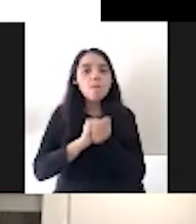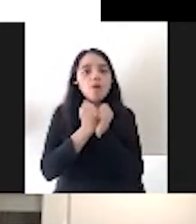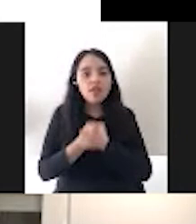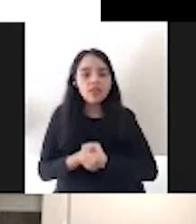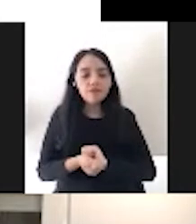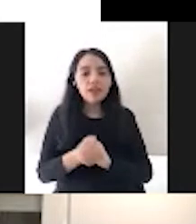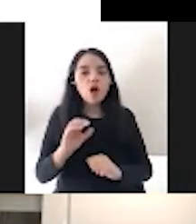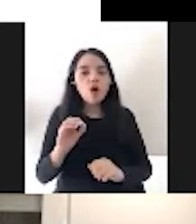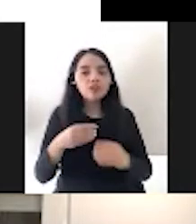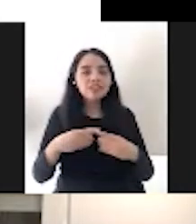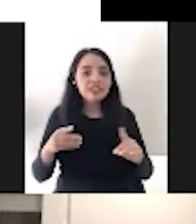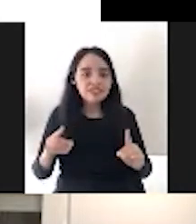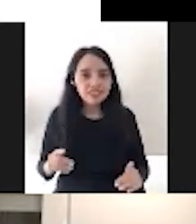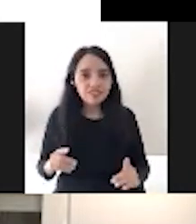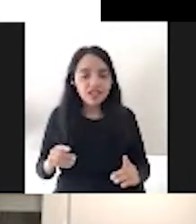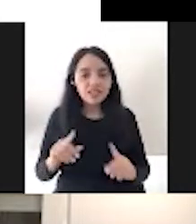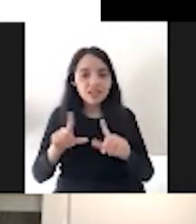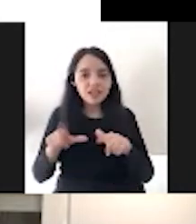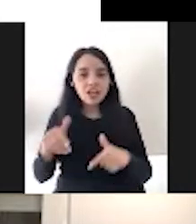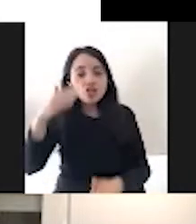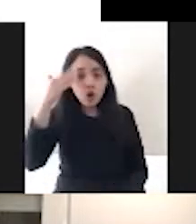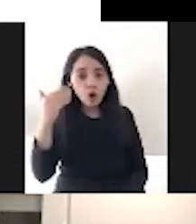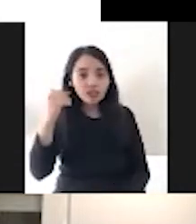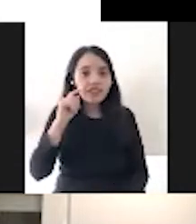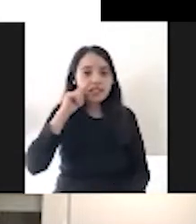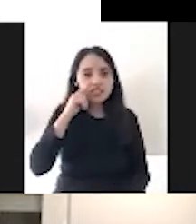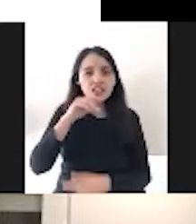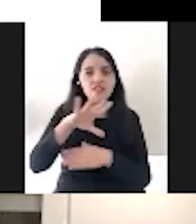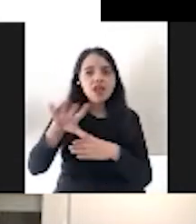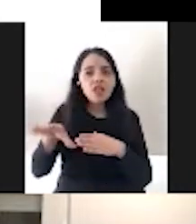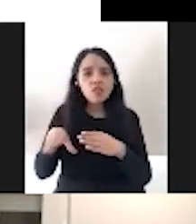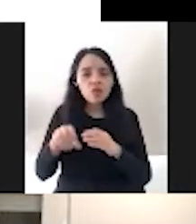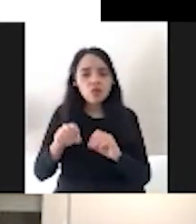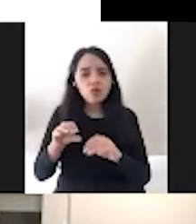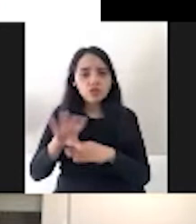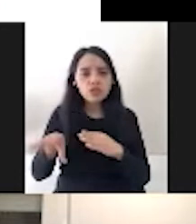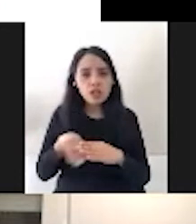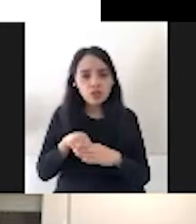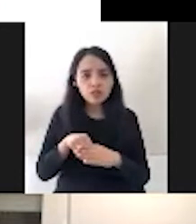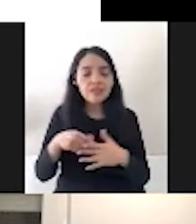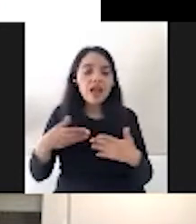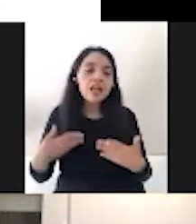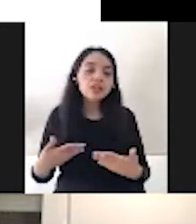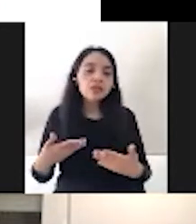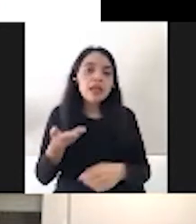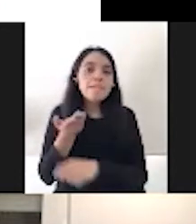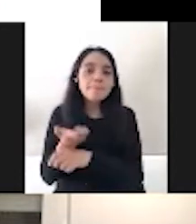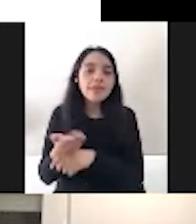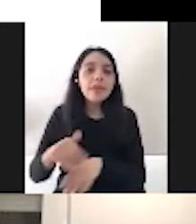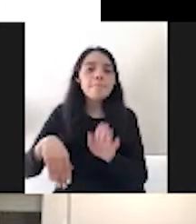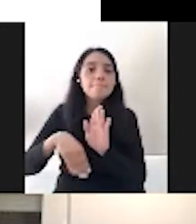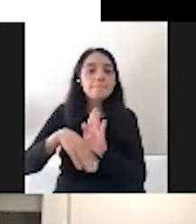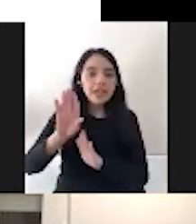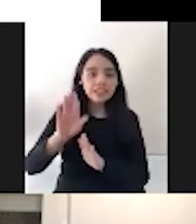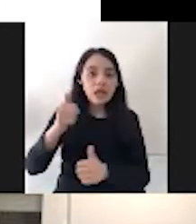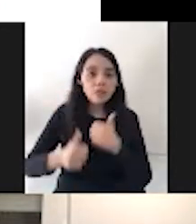no saben muy bien lo que es la educación inclusiva, por tanto, solicitan más especialistas para aplicar el